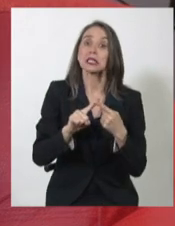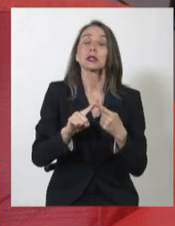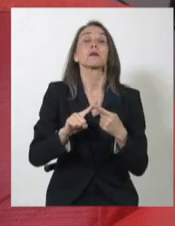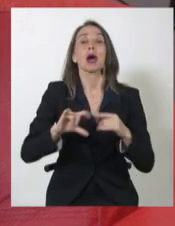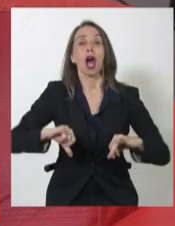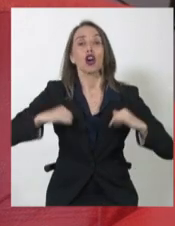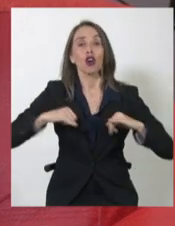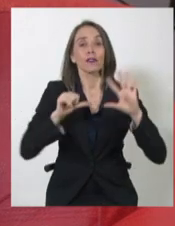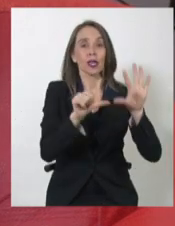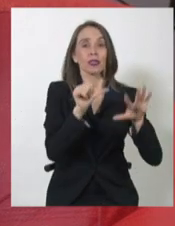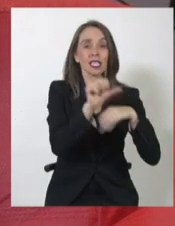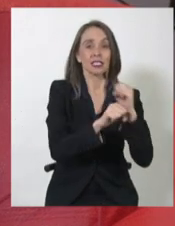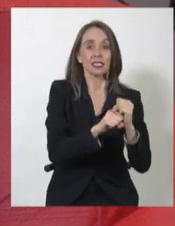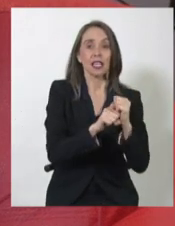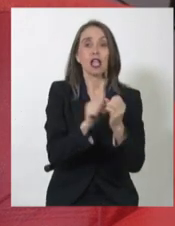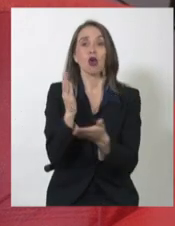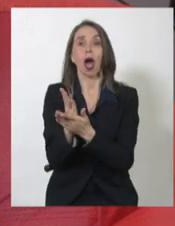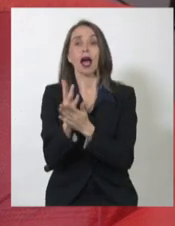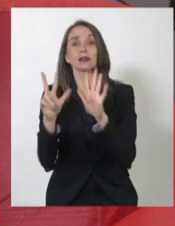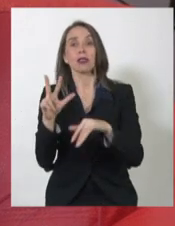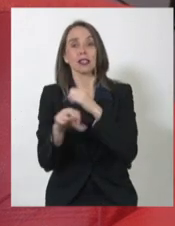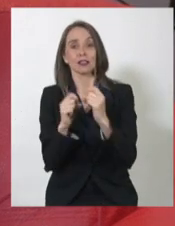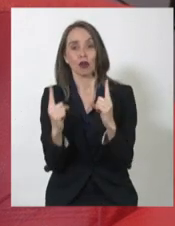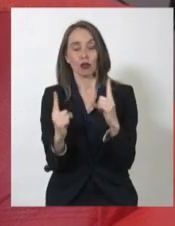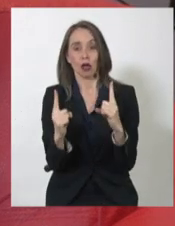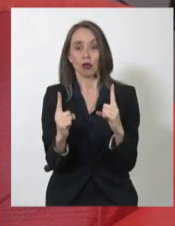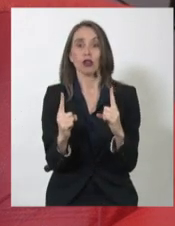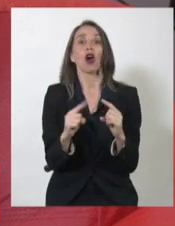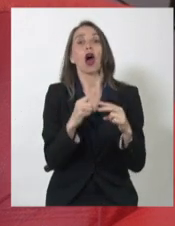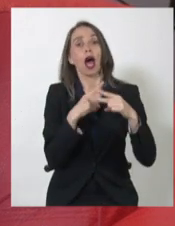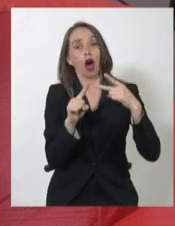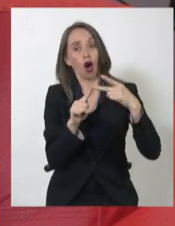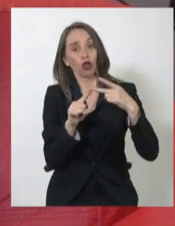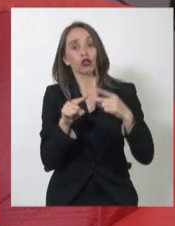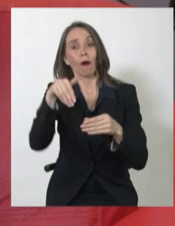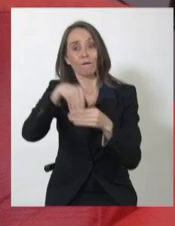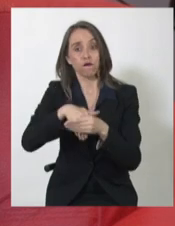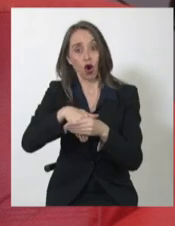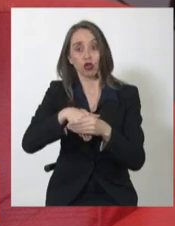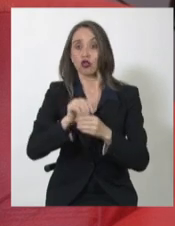de 16 a 18 años. Un voto obligatorio, entonces,